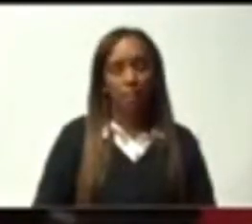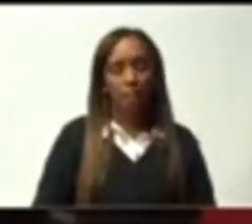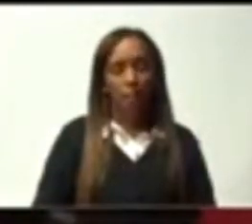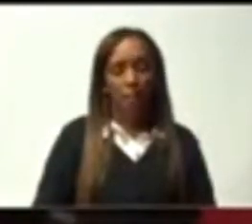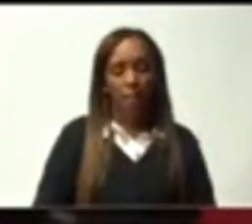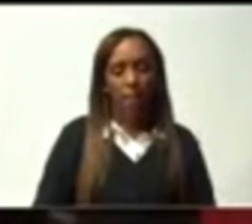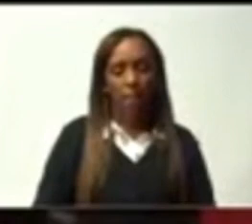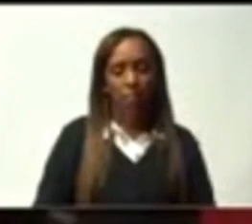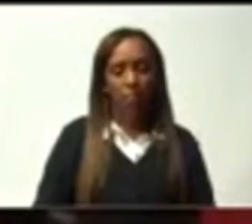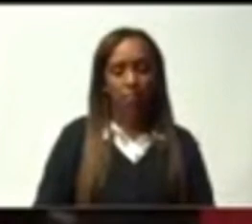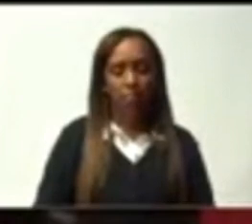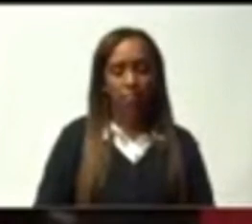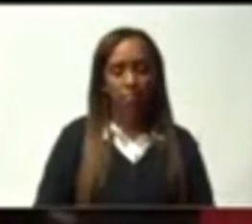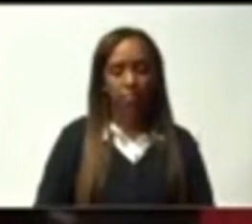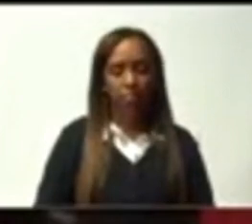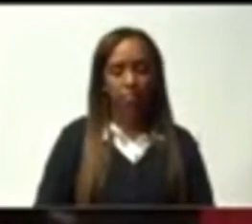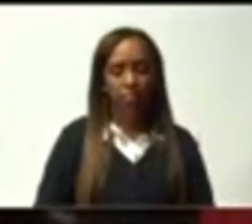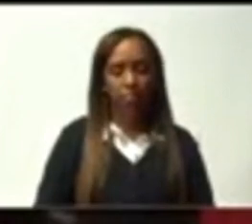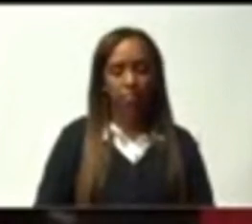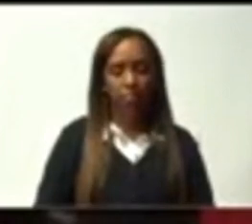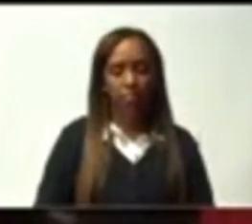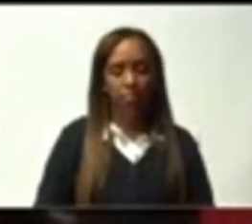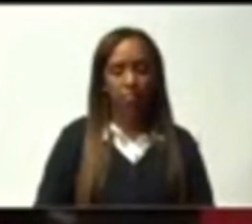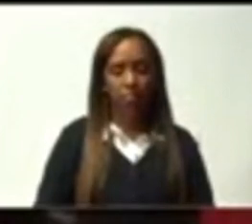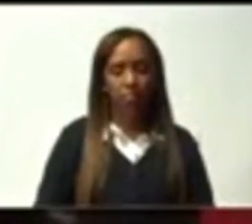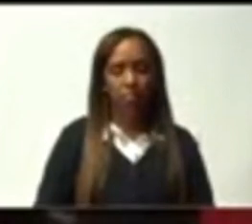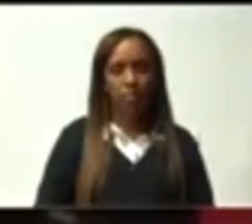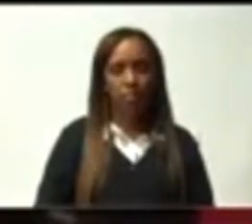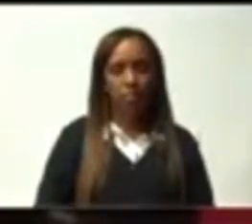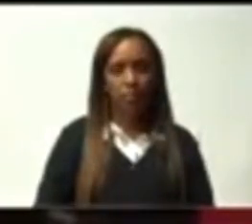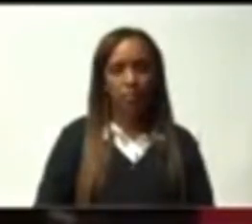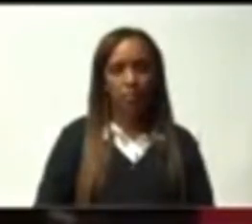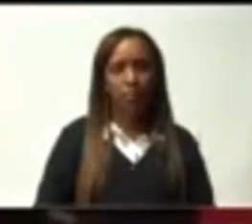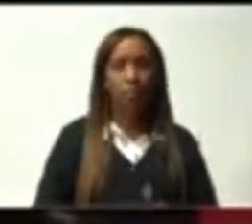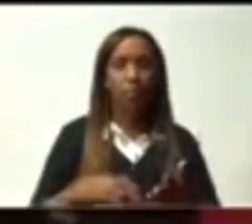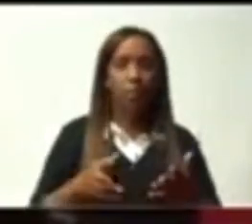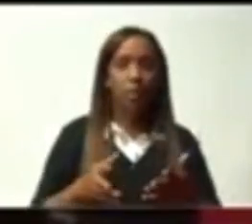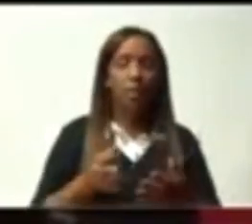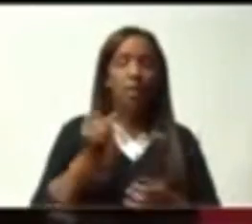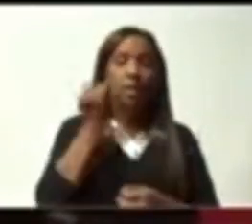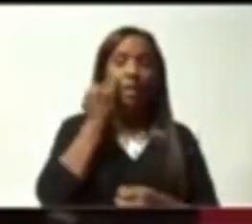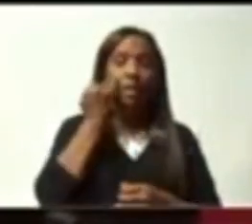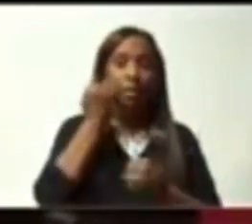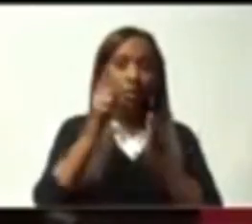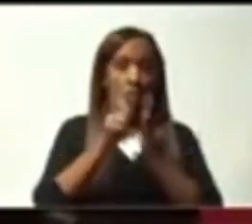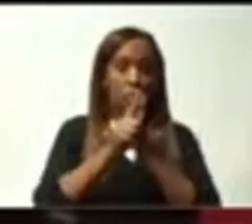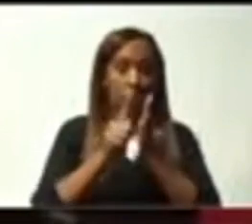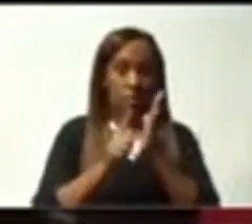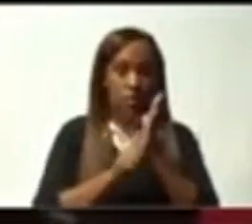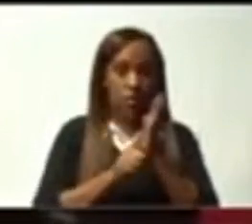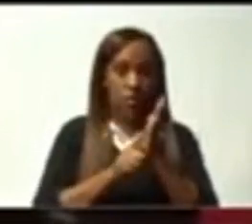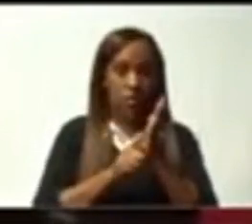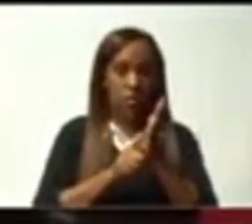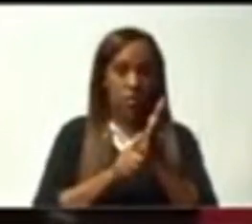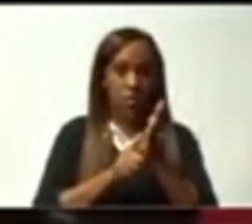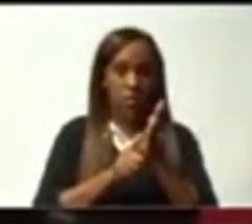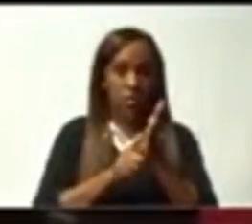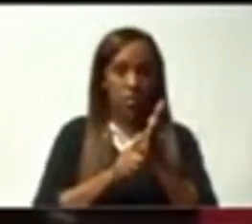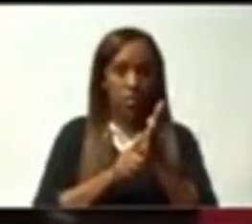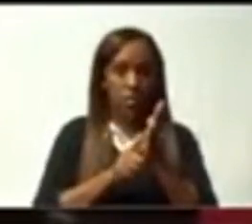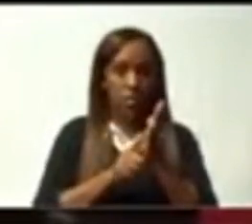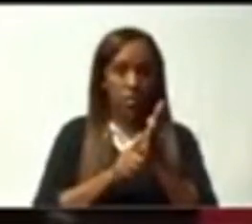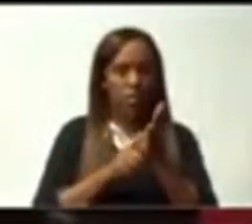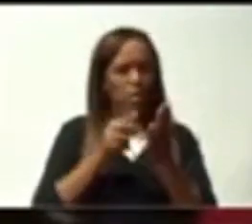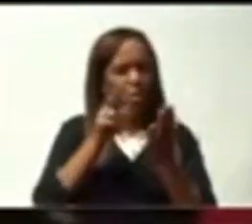periodo, 16-20, iba a la comisión, porque me interesaba el tema. Porque ya aquí